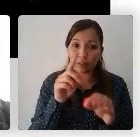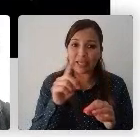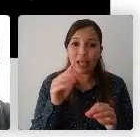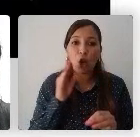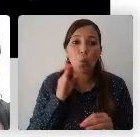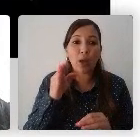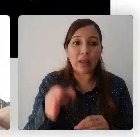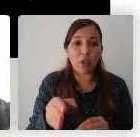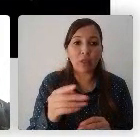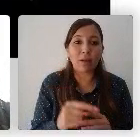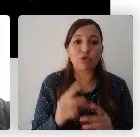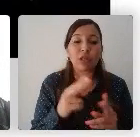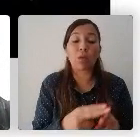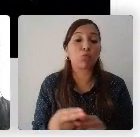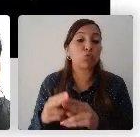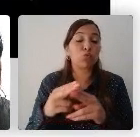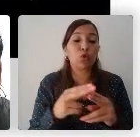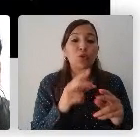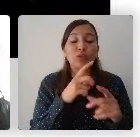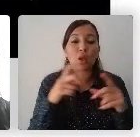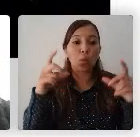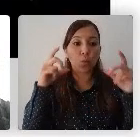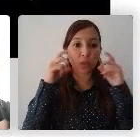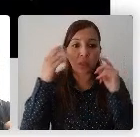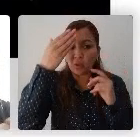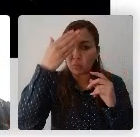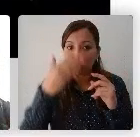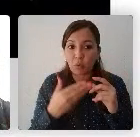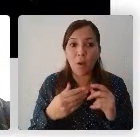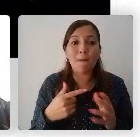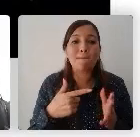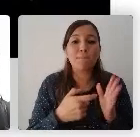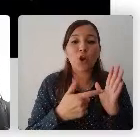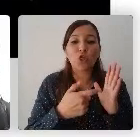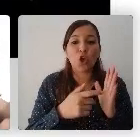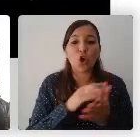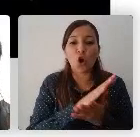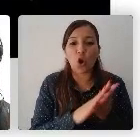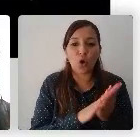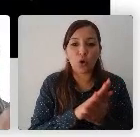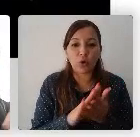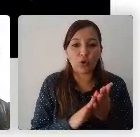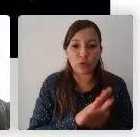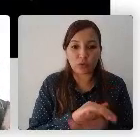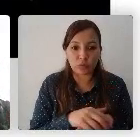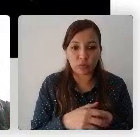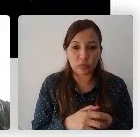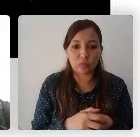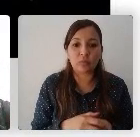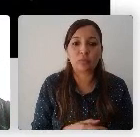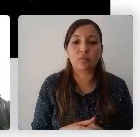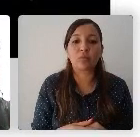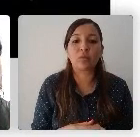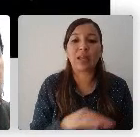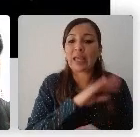bioseguros, obviamente que cumplan con todas las medidas de bioseguridad y que tengan, obviamente, una planta turística y una calidad funcional,